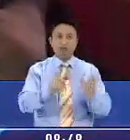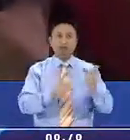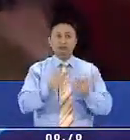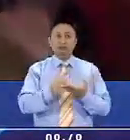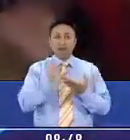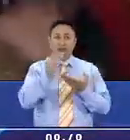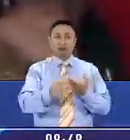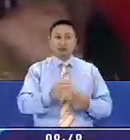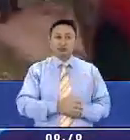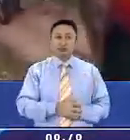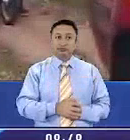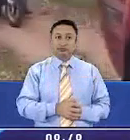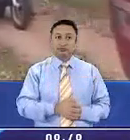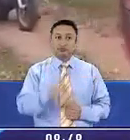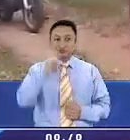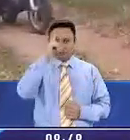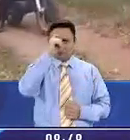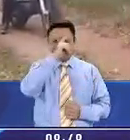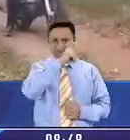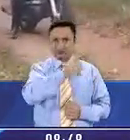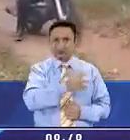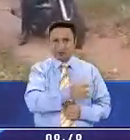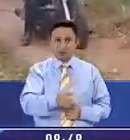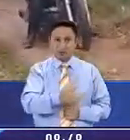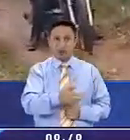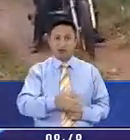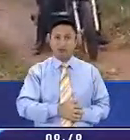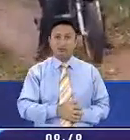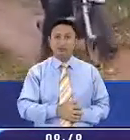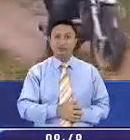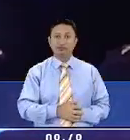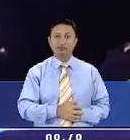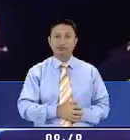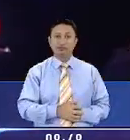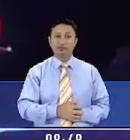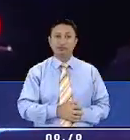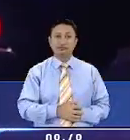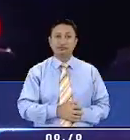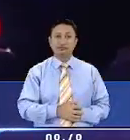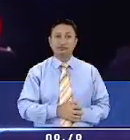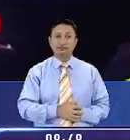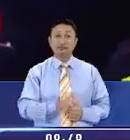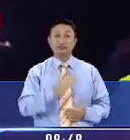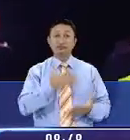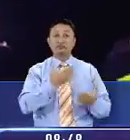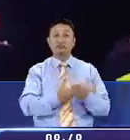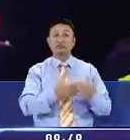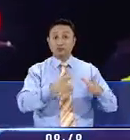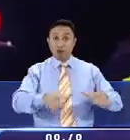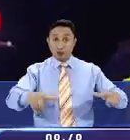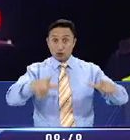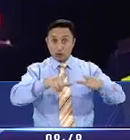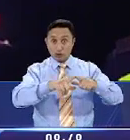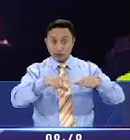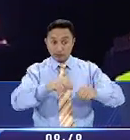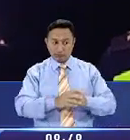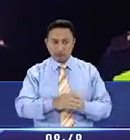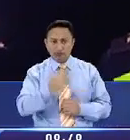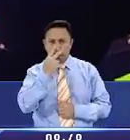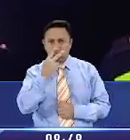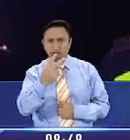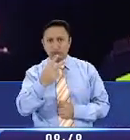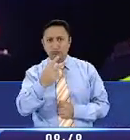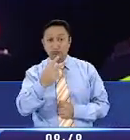cantones, a una zona de difícil acceso vehicular. Nos acercamos al lugar y efectivamente nos pudimos